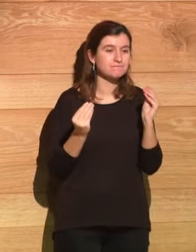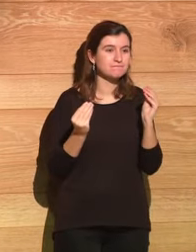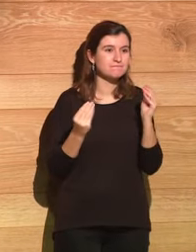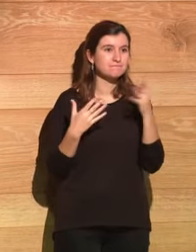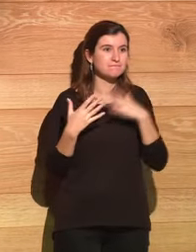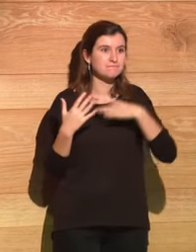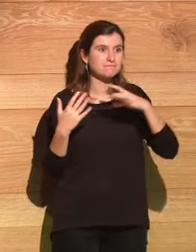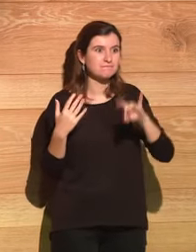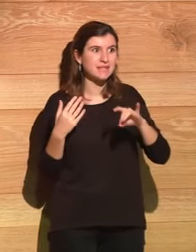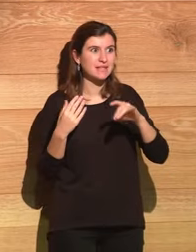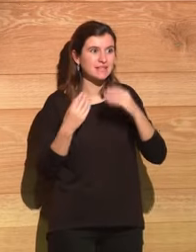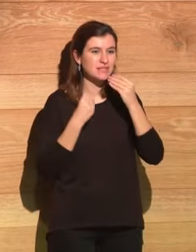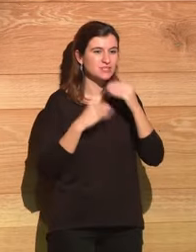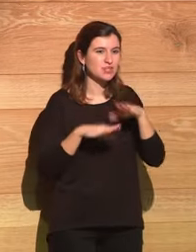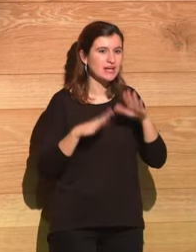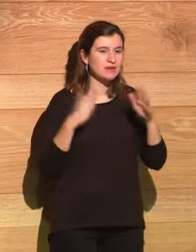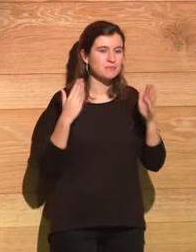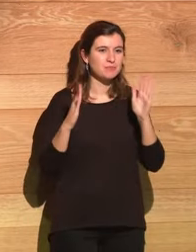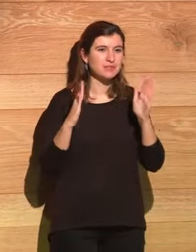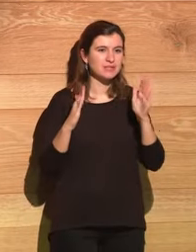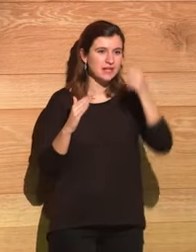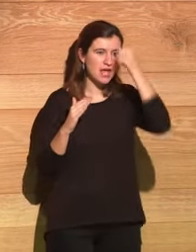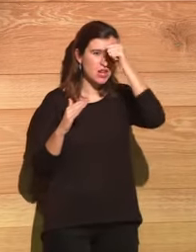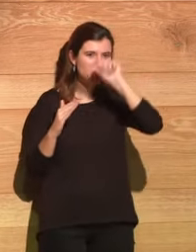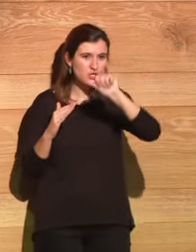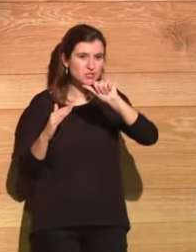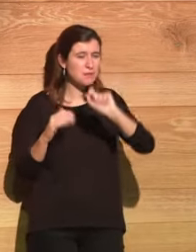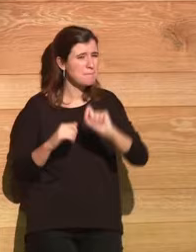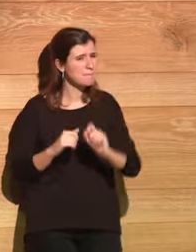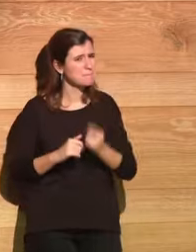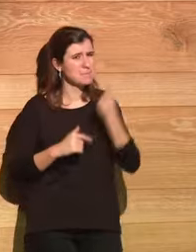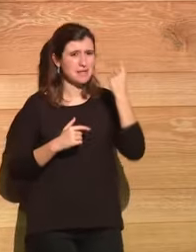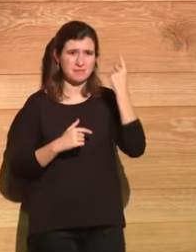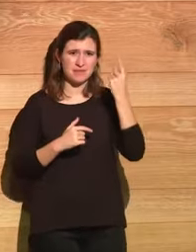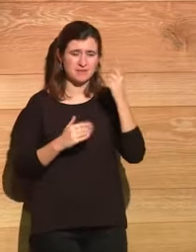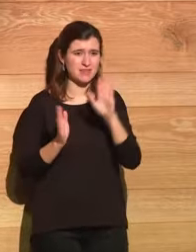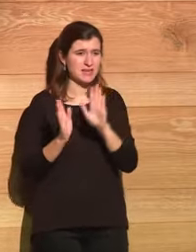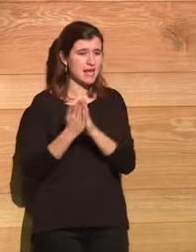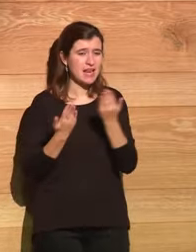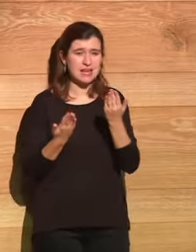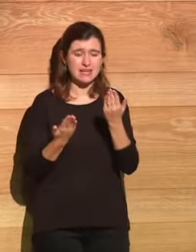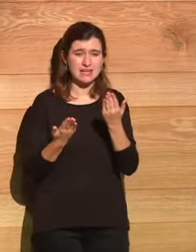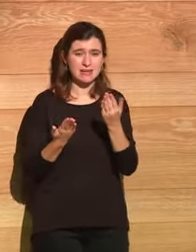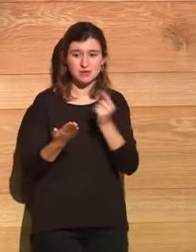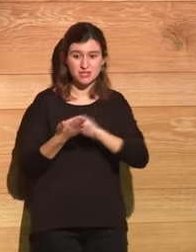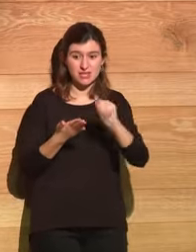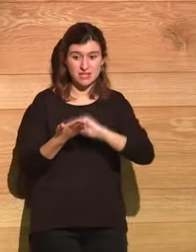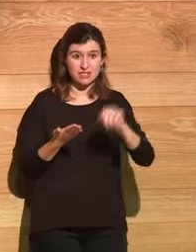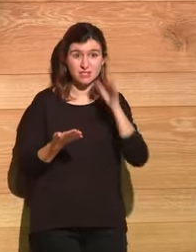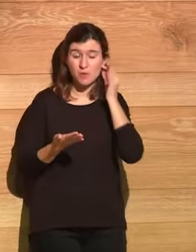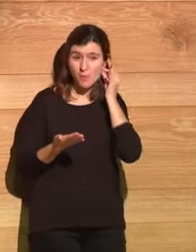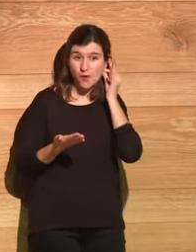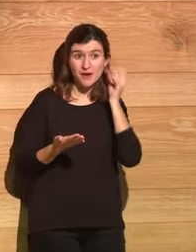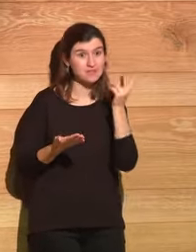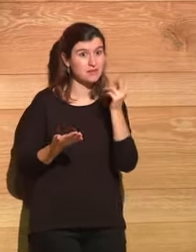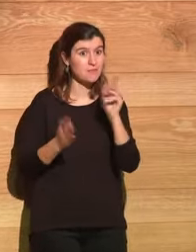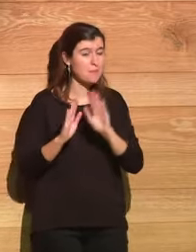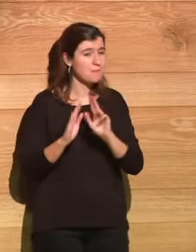seguramente de la historia, en el que los hombres por primera vez están leyendo libros escritos por mujeres. Solo empezando por